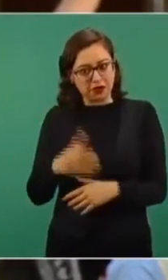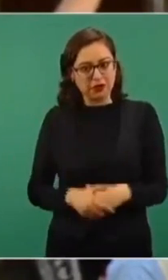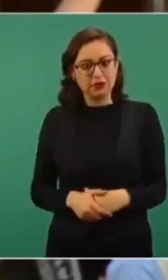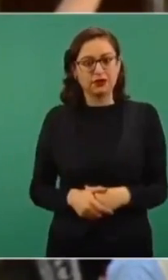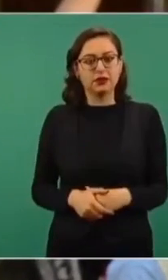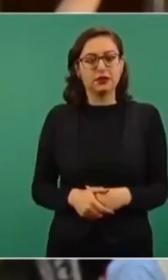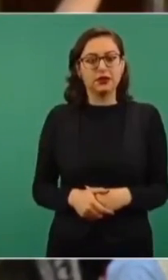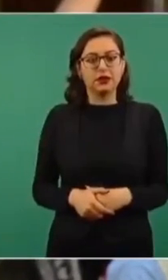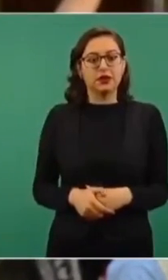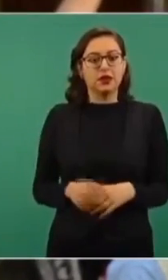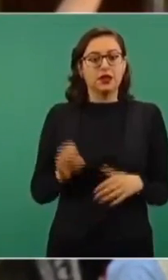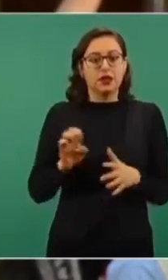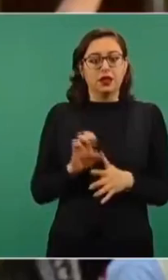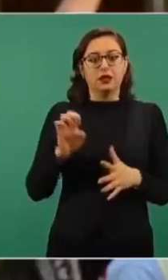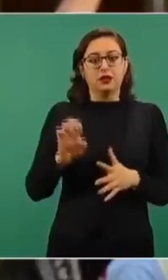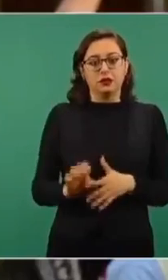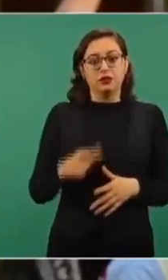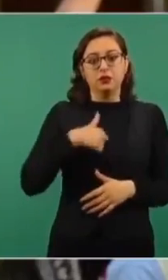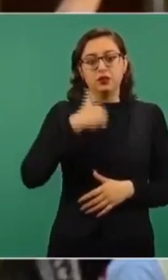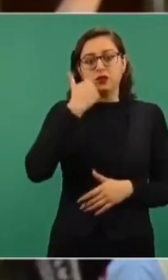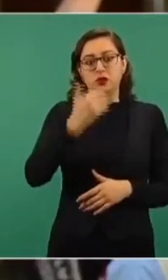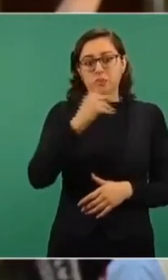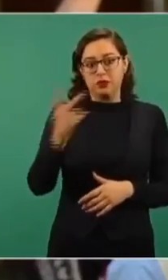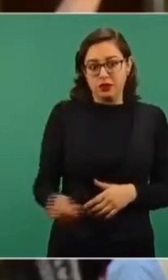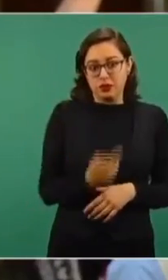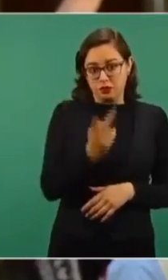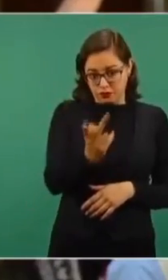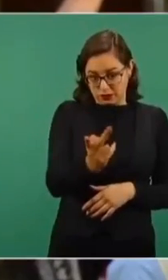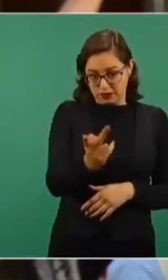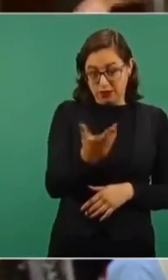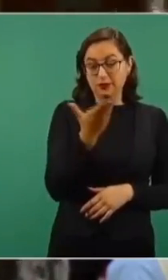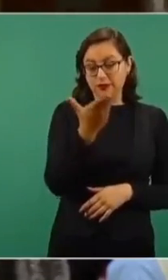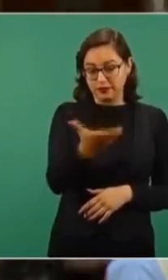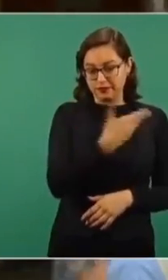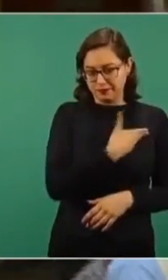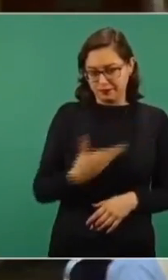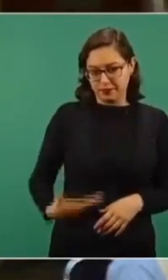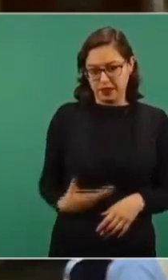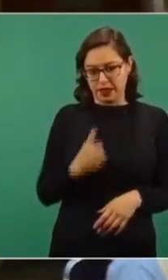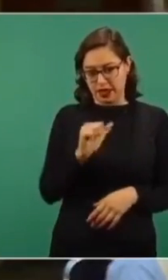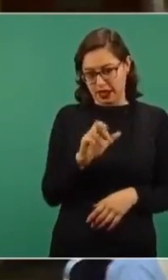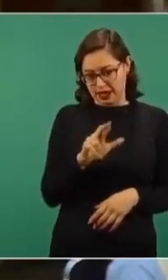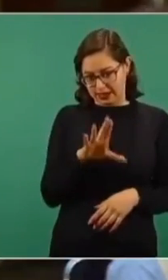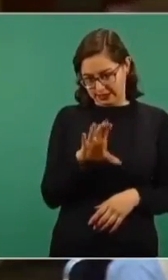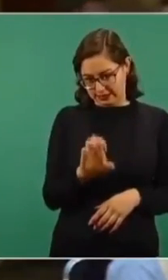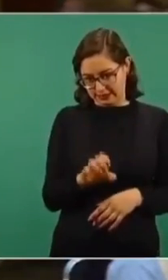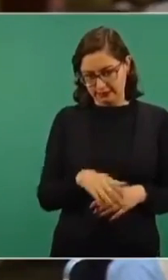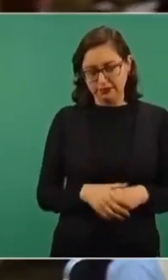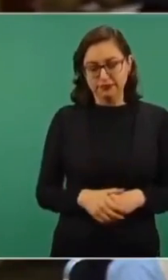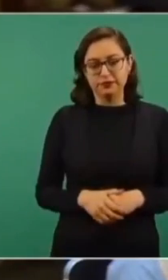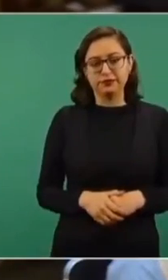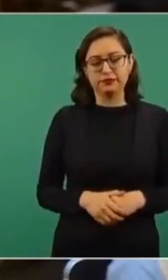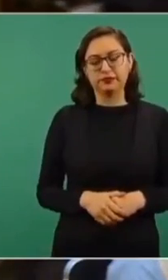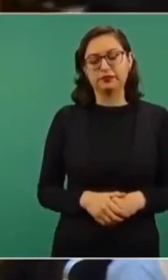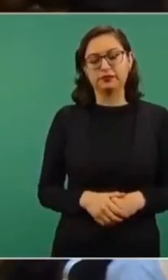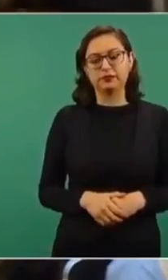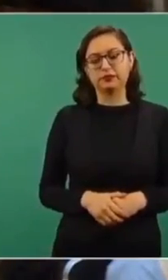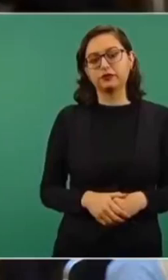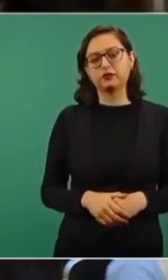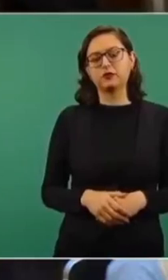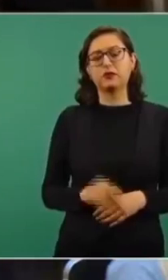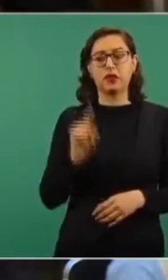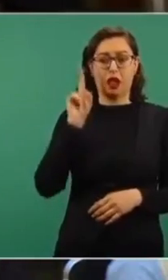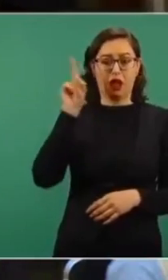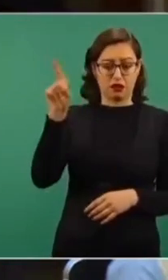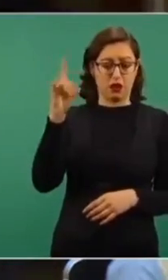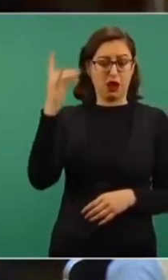para usted, señor presidente Arce, sería: ¿qué beneficios ha tenido para Bolivia